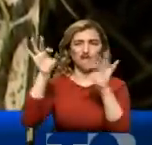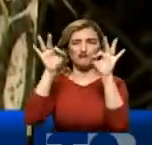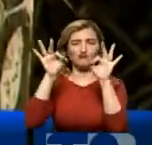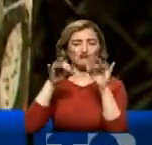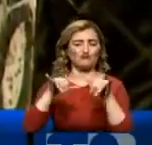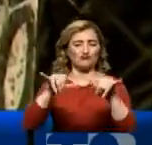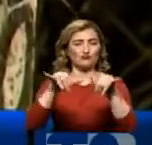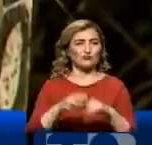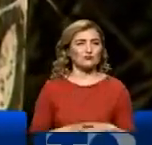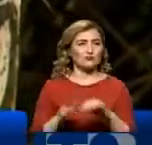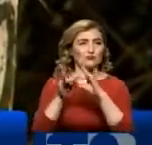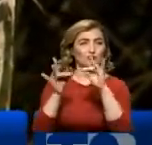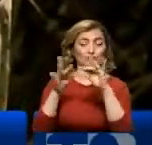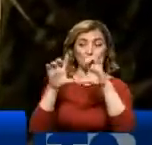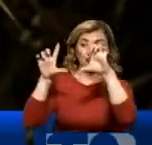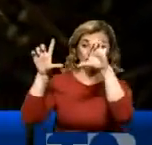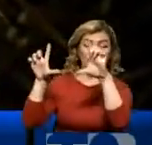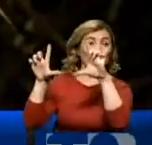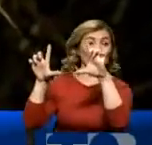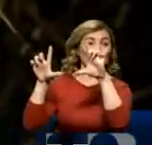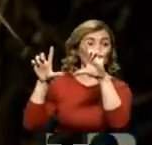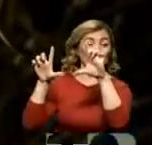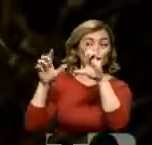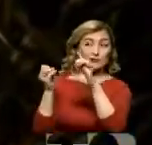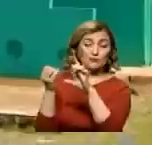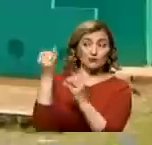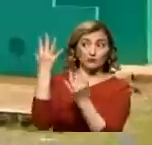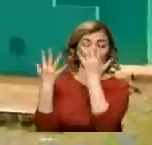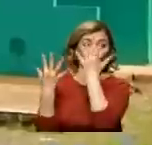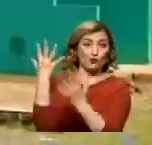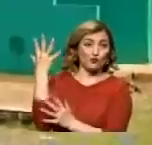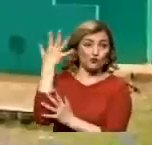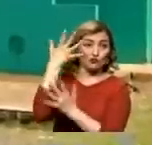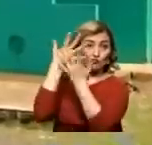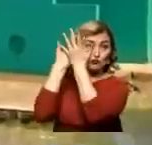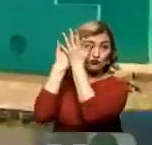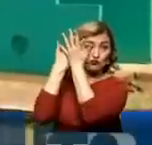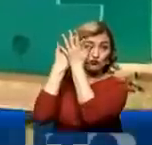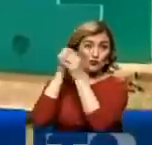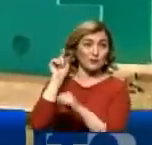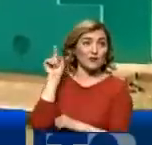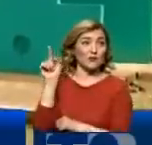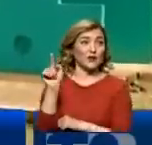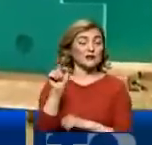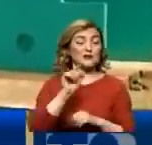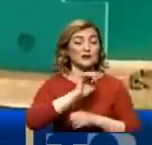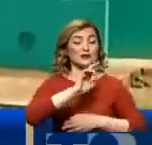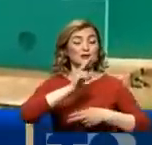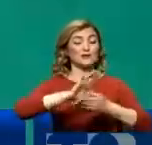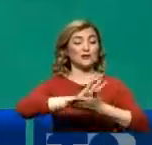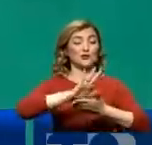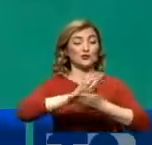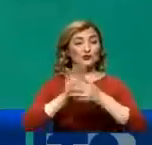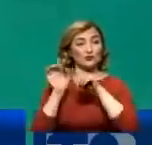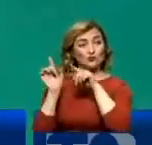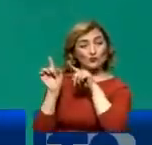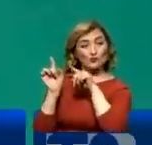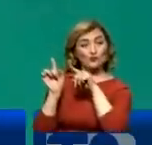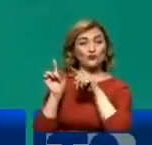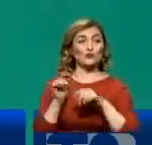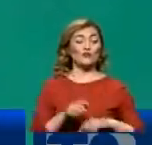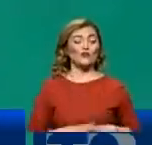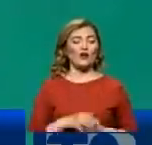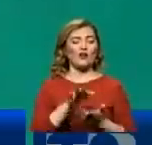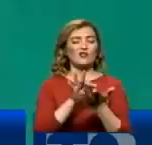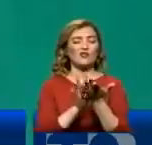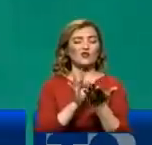Siguiendo un letrero que en poco tiempo más será cubierto por la vegetación, llegamos a la Escuela San Jacinto, ubicada en el recinto 15 de febrero, en el